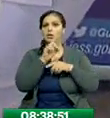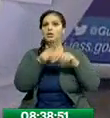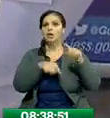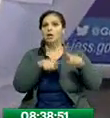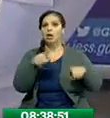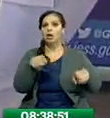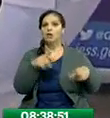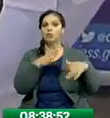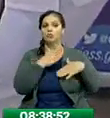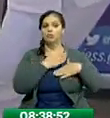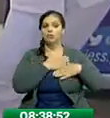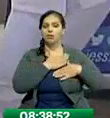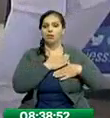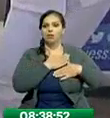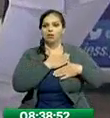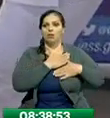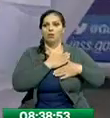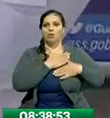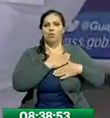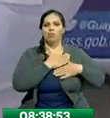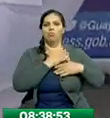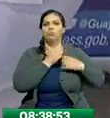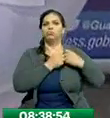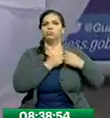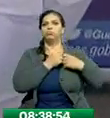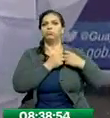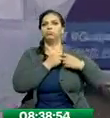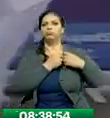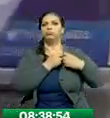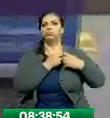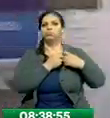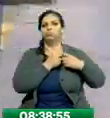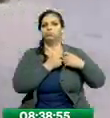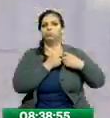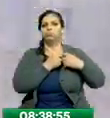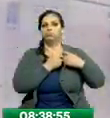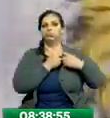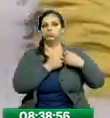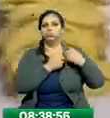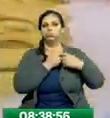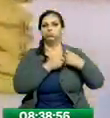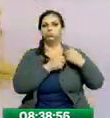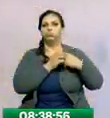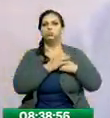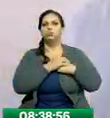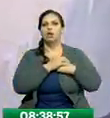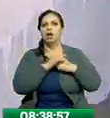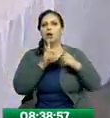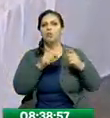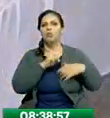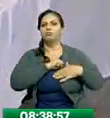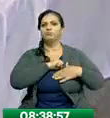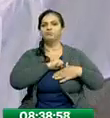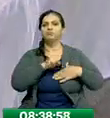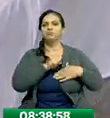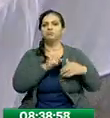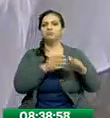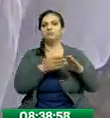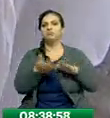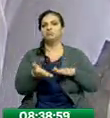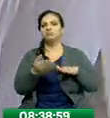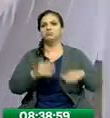como el infarto agudo del miocardio que es una de las enfermedades que produce muerte súbita en algunos de los casos